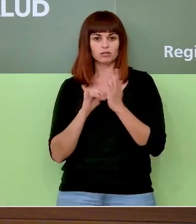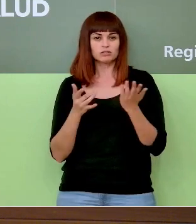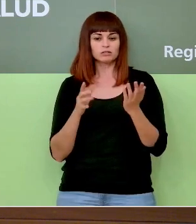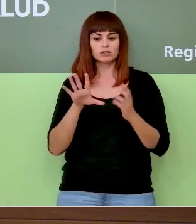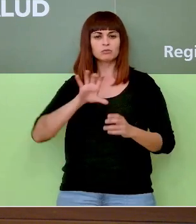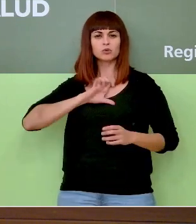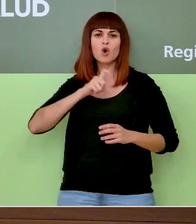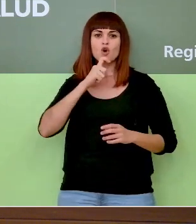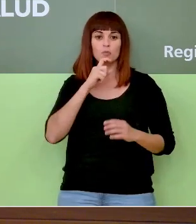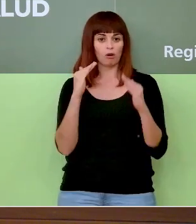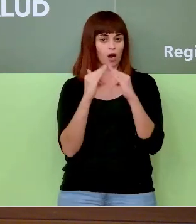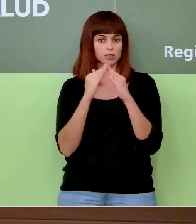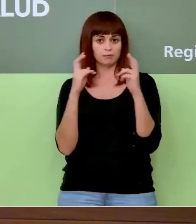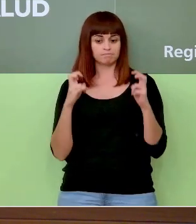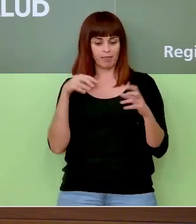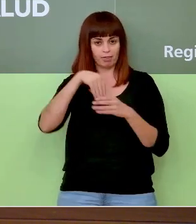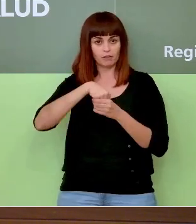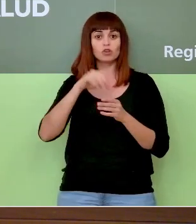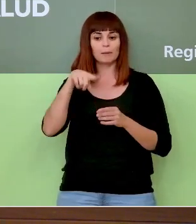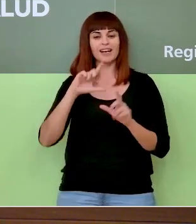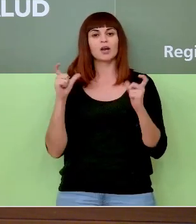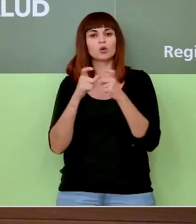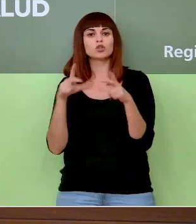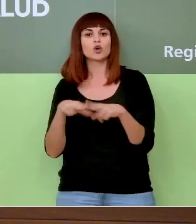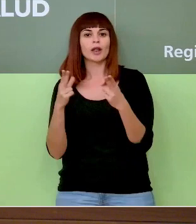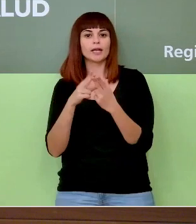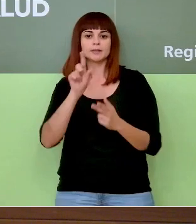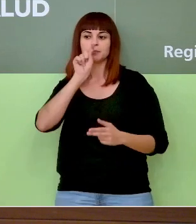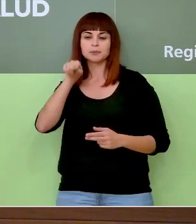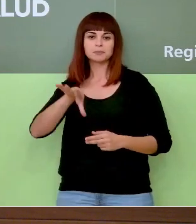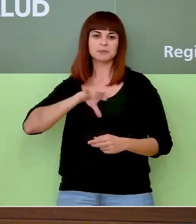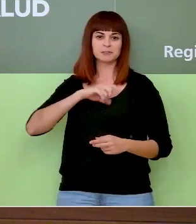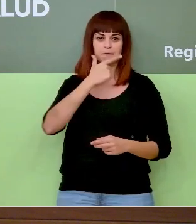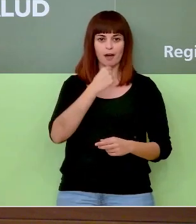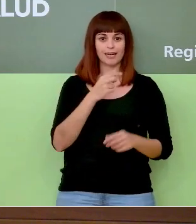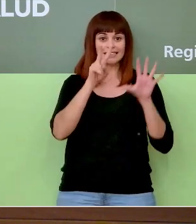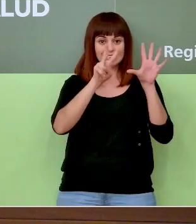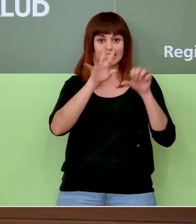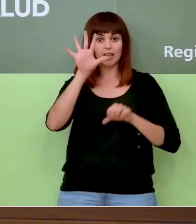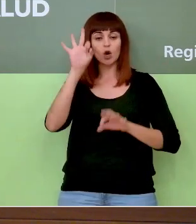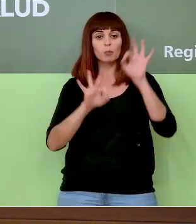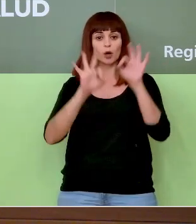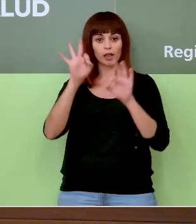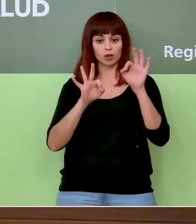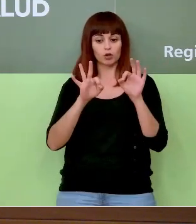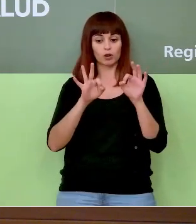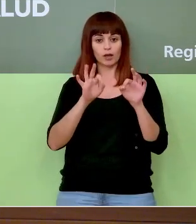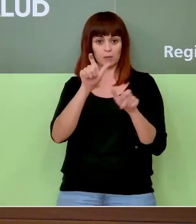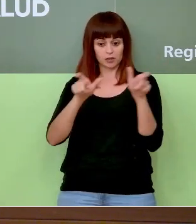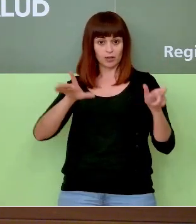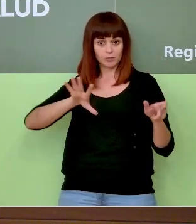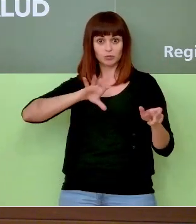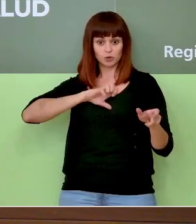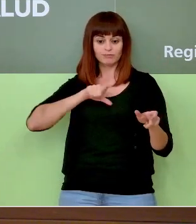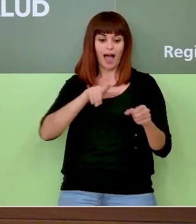se produce en el hogar familiar y en reuniones sociales. Más del 75% de los contagios se originan en estos dos ámbitos.